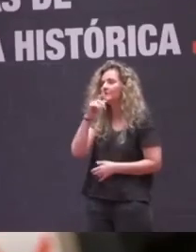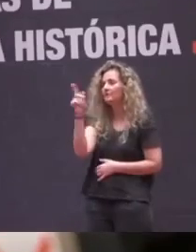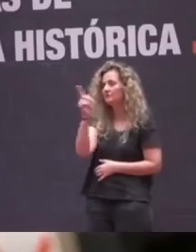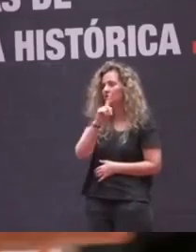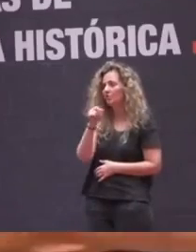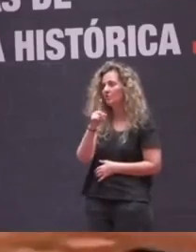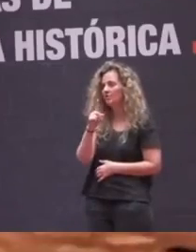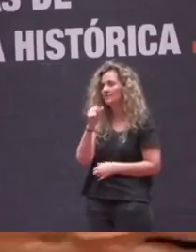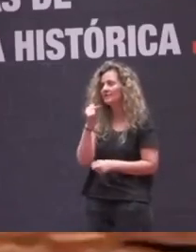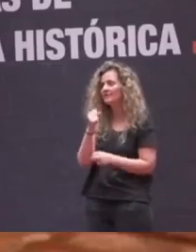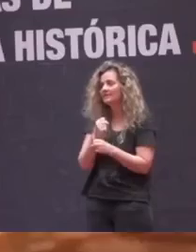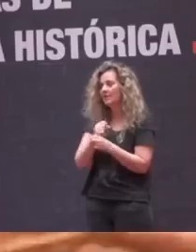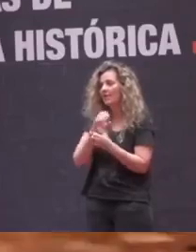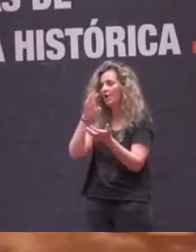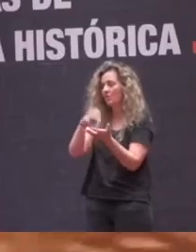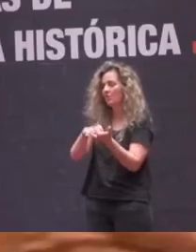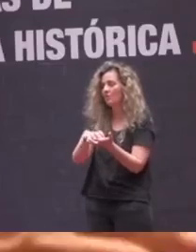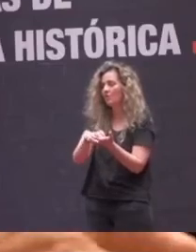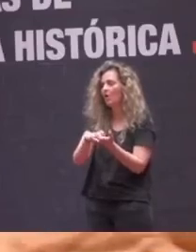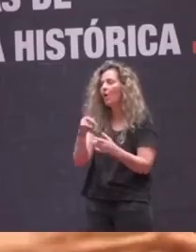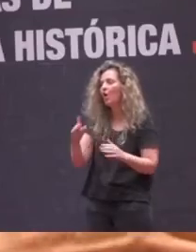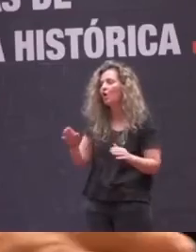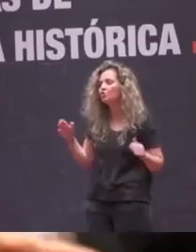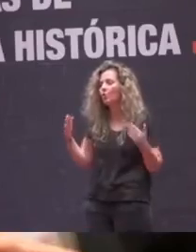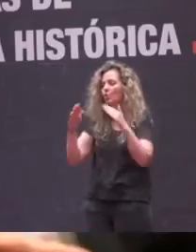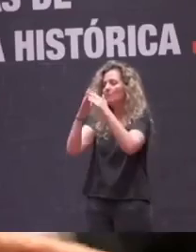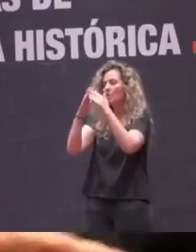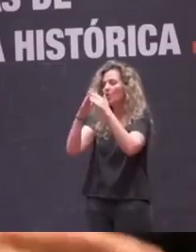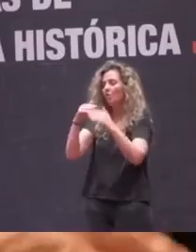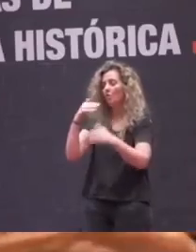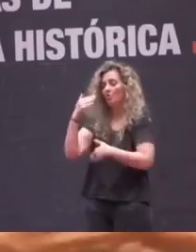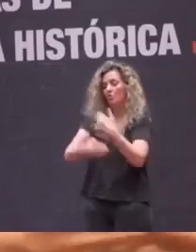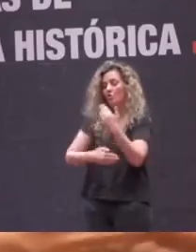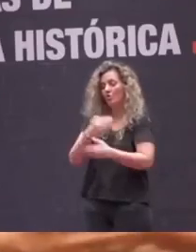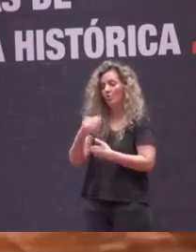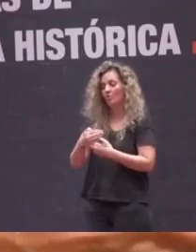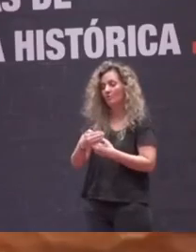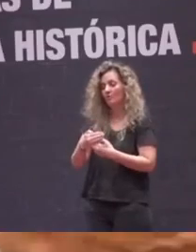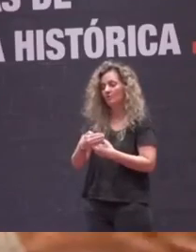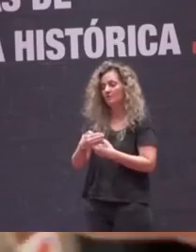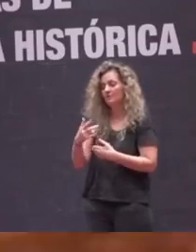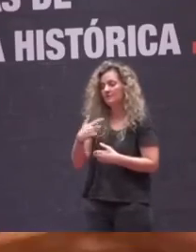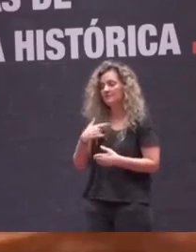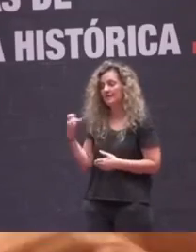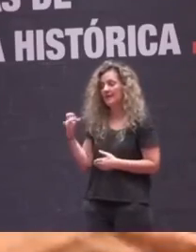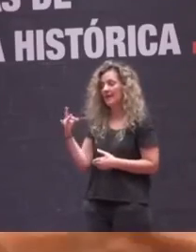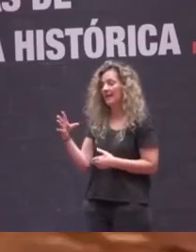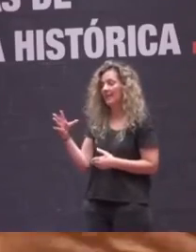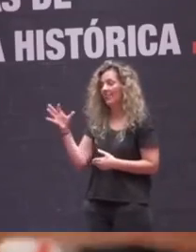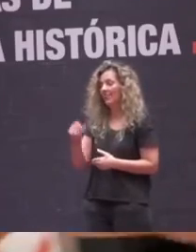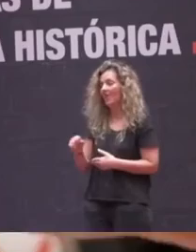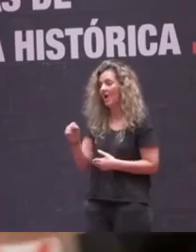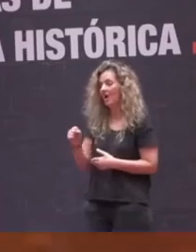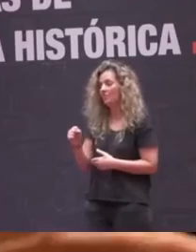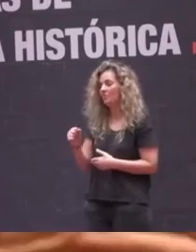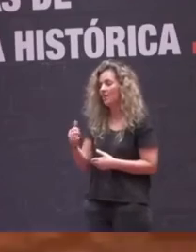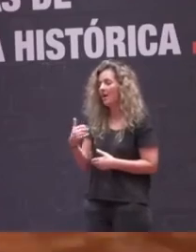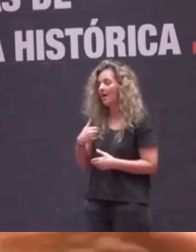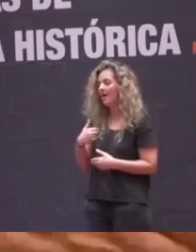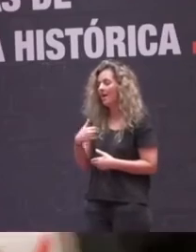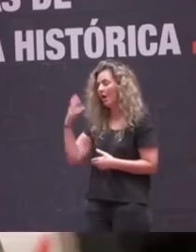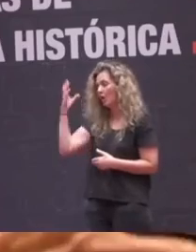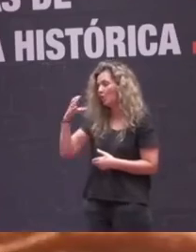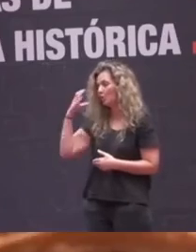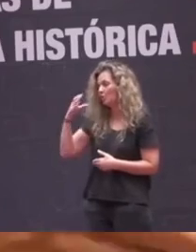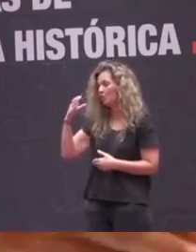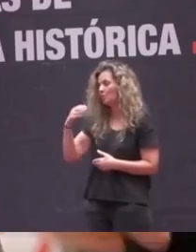Es decir, o traballo constitucional, a veces, é a culminación de todo un proceso. Pero si non estamos 15 anos desde a CRMH da Coruña